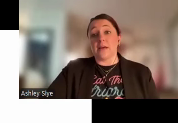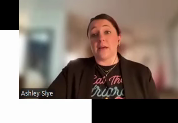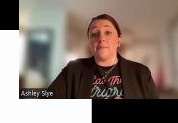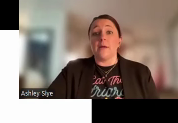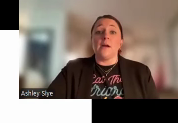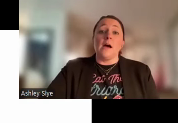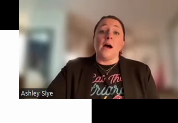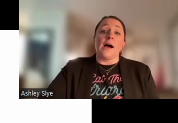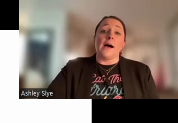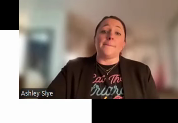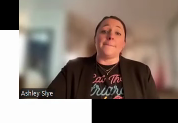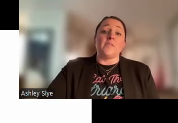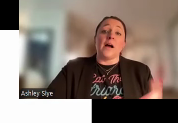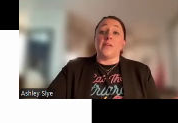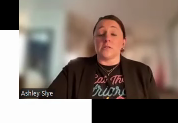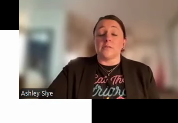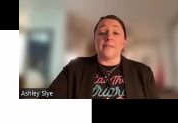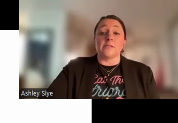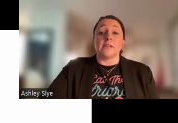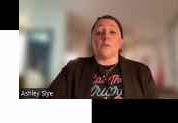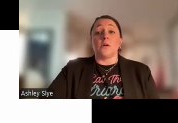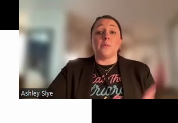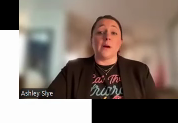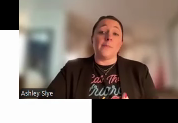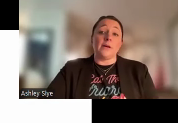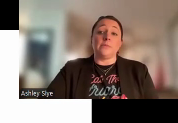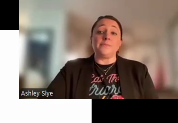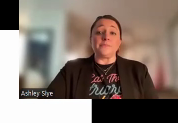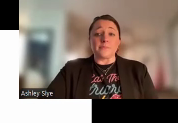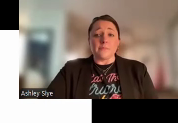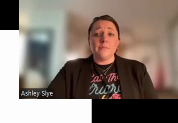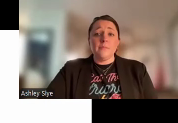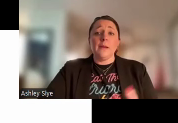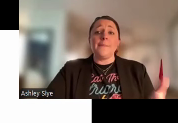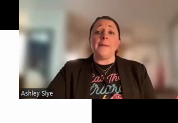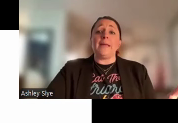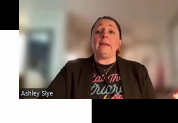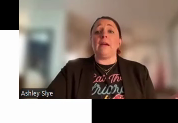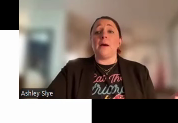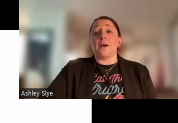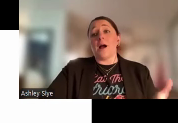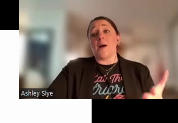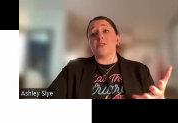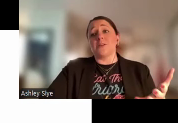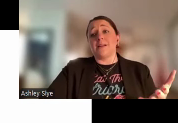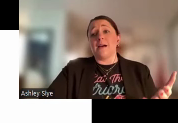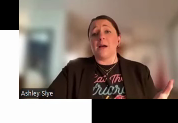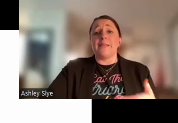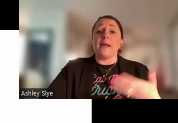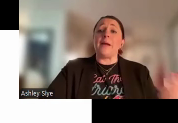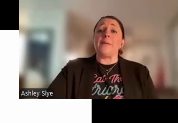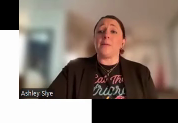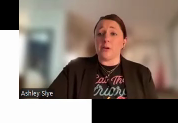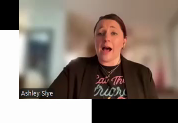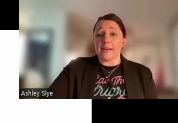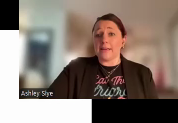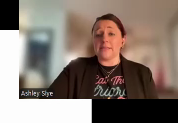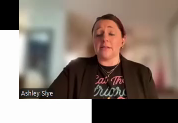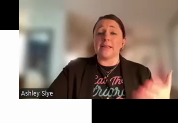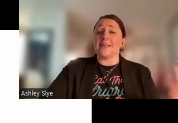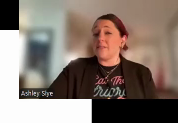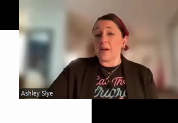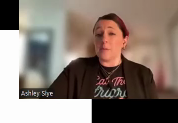su bolsa o etcétera, aunque tal vez tengan que tener más citas médicas. Pero para otros sobrevivientes, la pastilla del PrEP puede